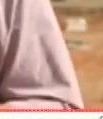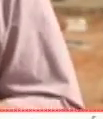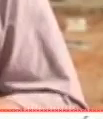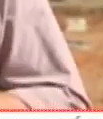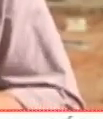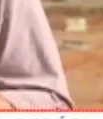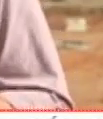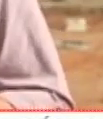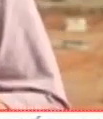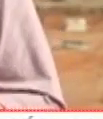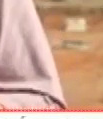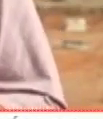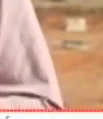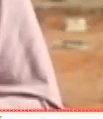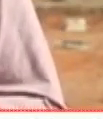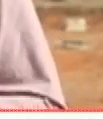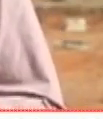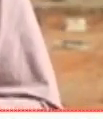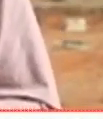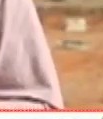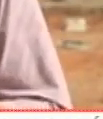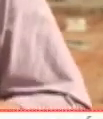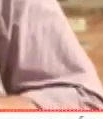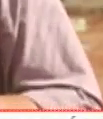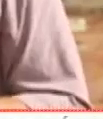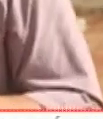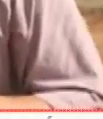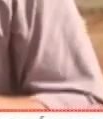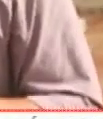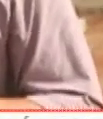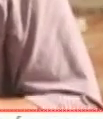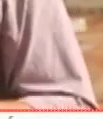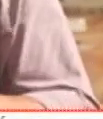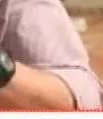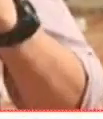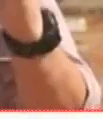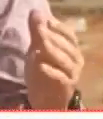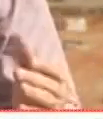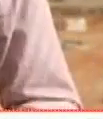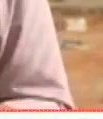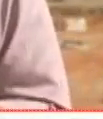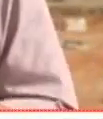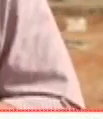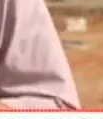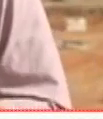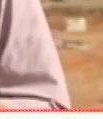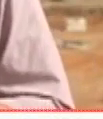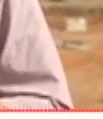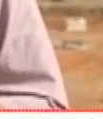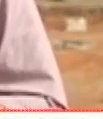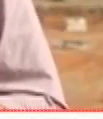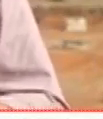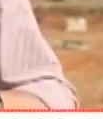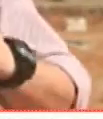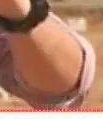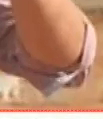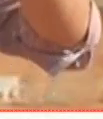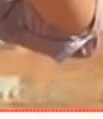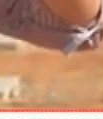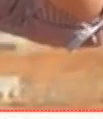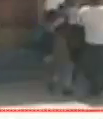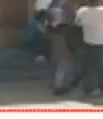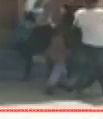mano con el ideal de nuestro comandante Hugo Chávez. Queremos también decir, presidente Nicolás Maduro, que como parte de las metas de la gran misión Venezuela